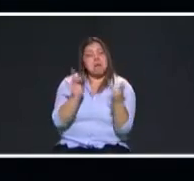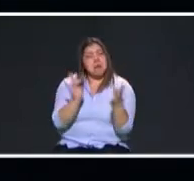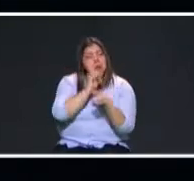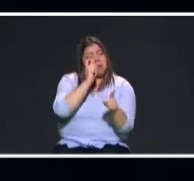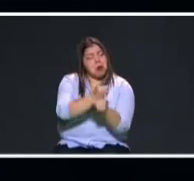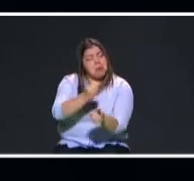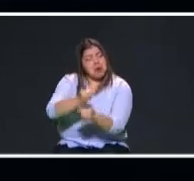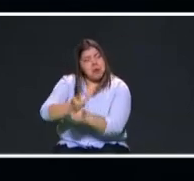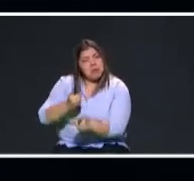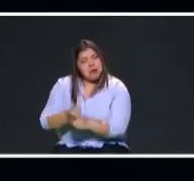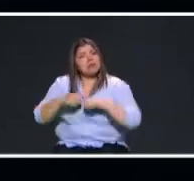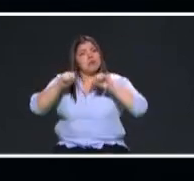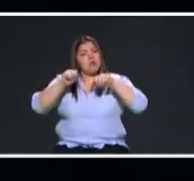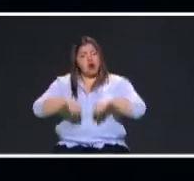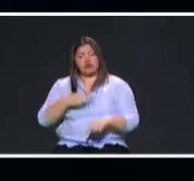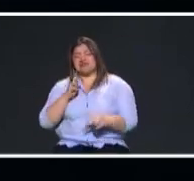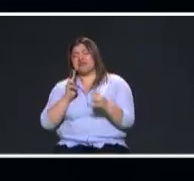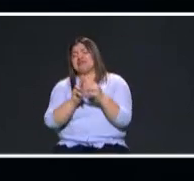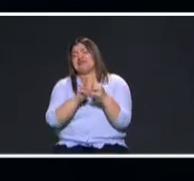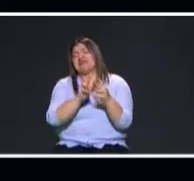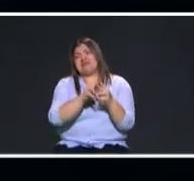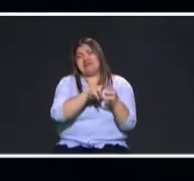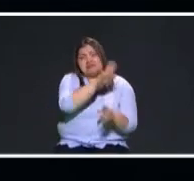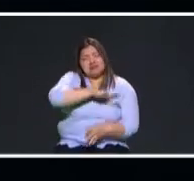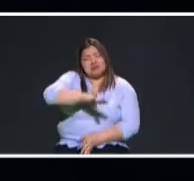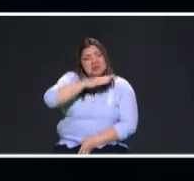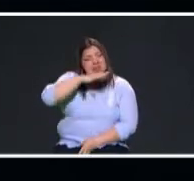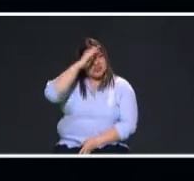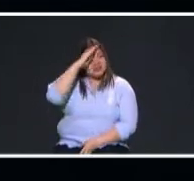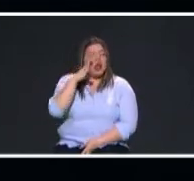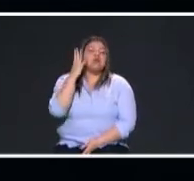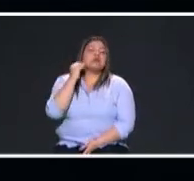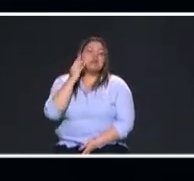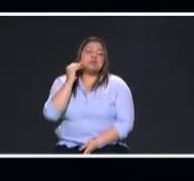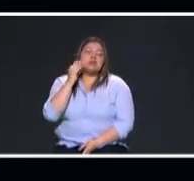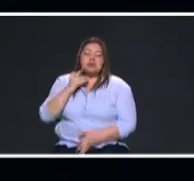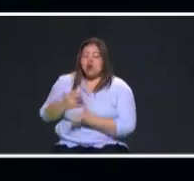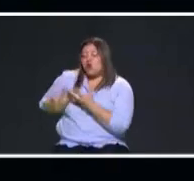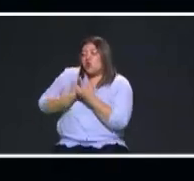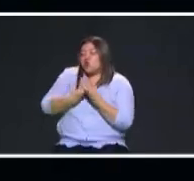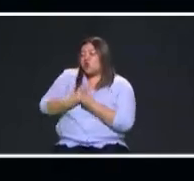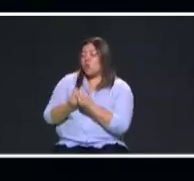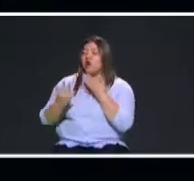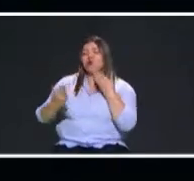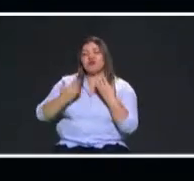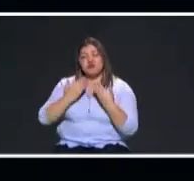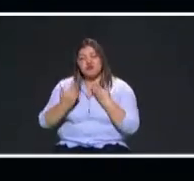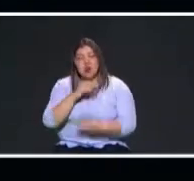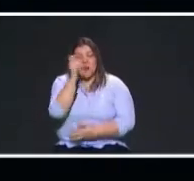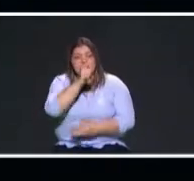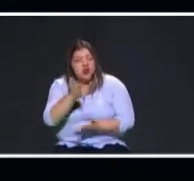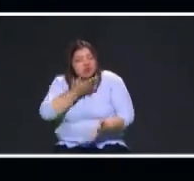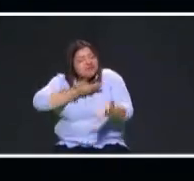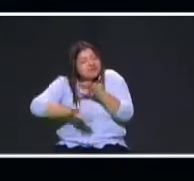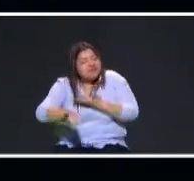realizar y además conocemos la ciudad y tenemos la experiencia y tenemos con un equipo confiable que la gente conoce con